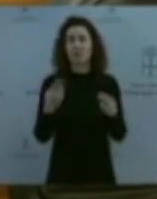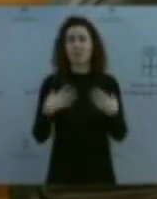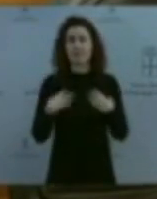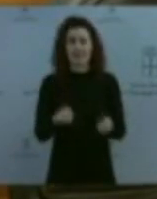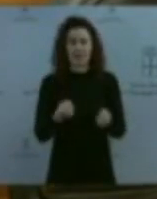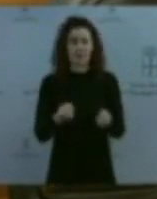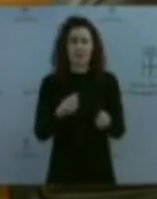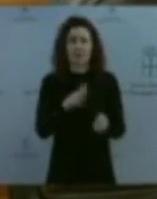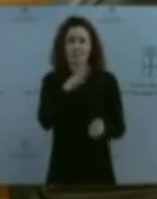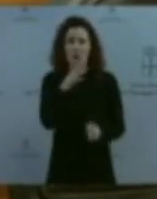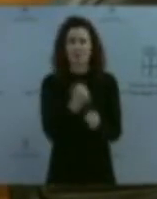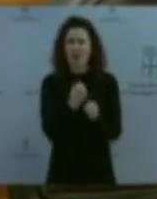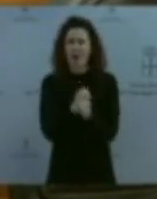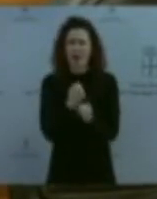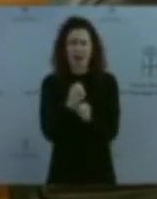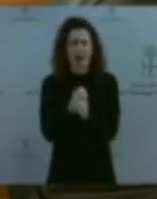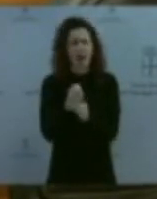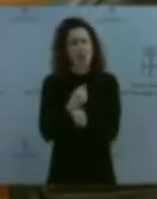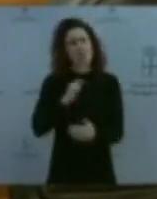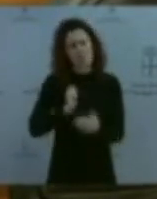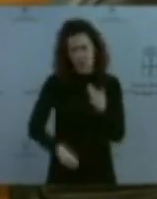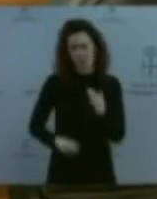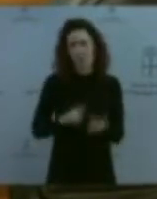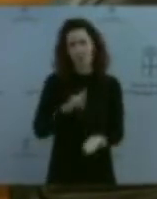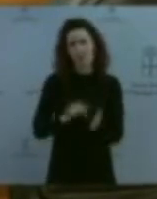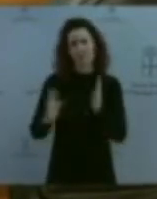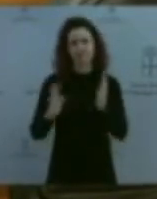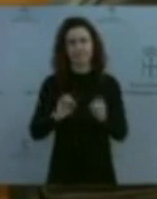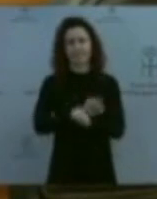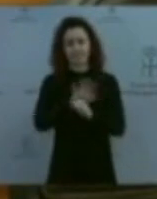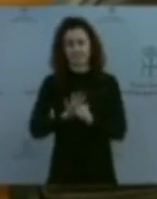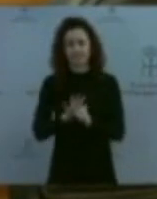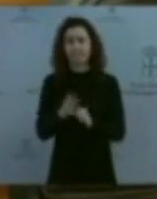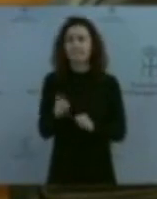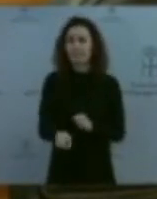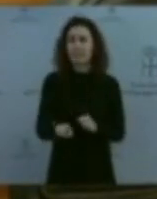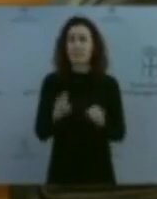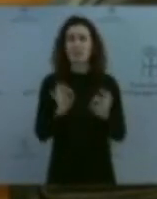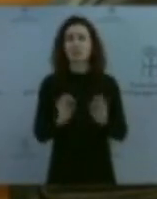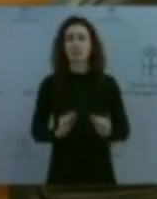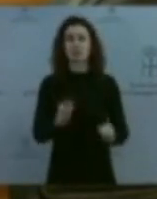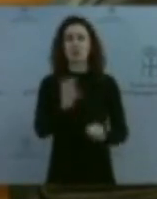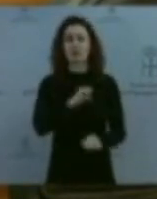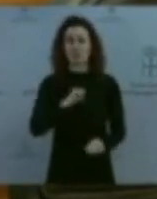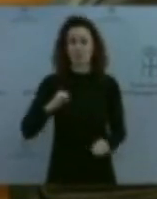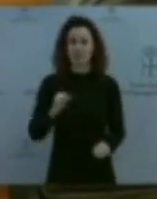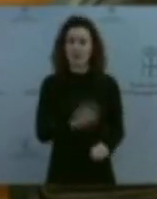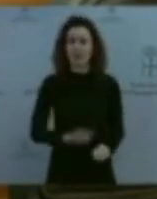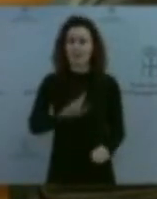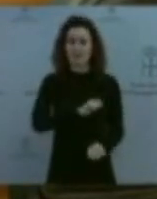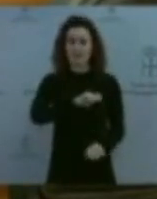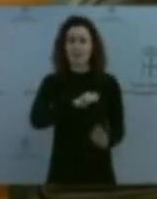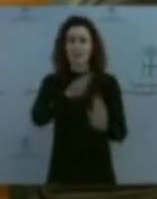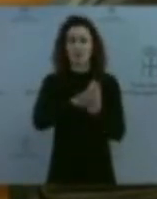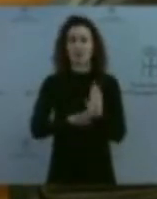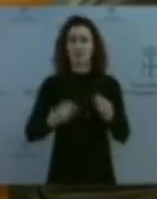esta pandemia. Lo es también la estructura autonómica y estatal que asegura las condiciones de vida de millones de personas gracias al